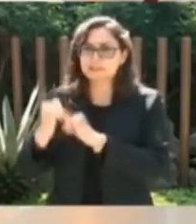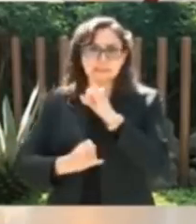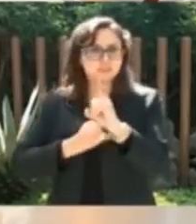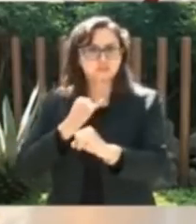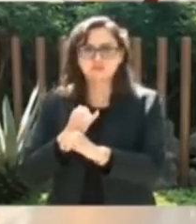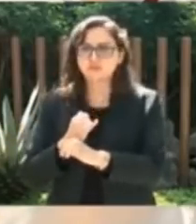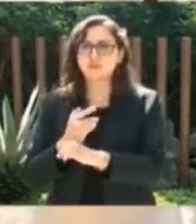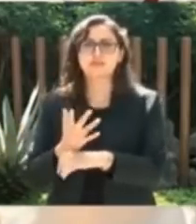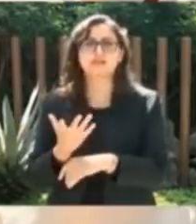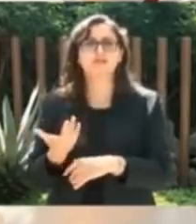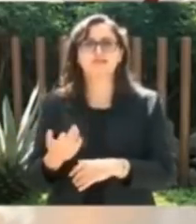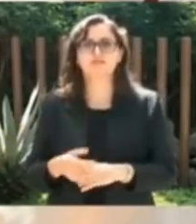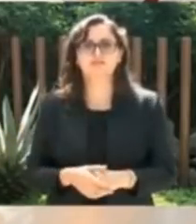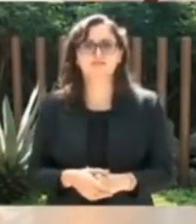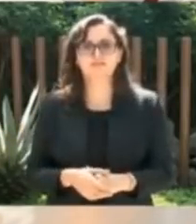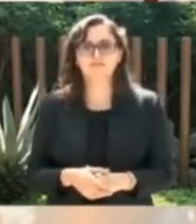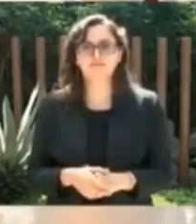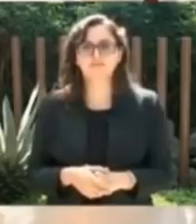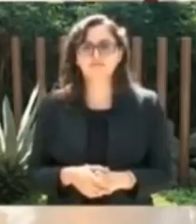internacional,